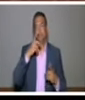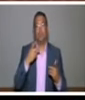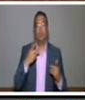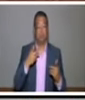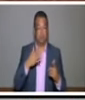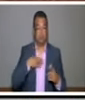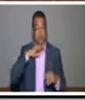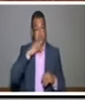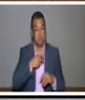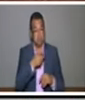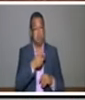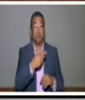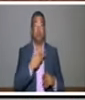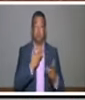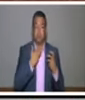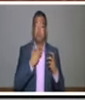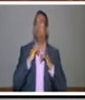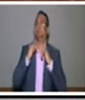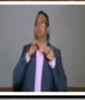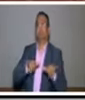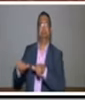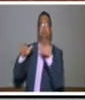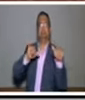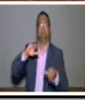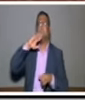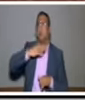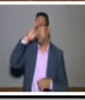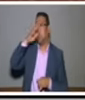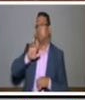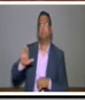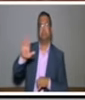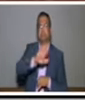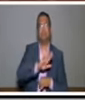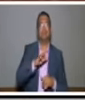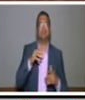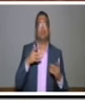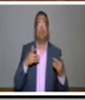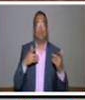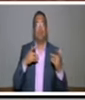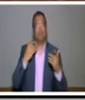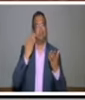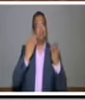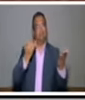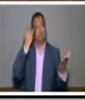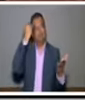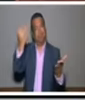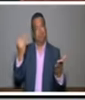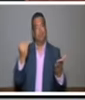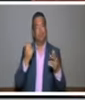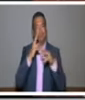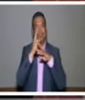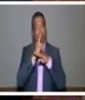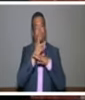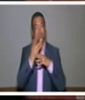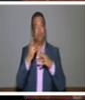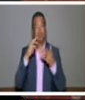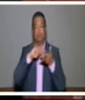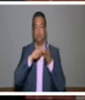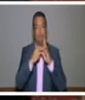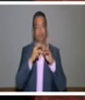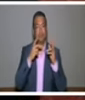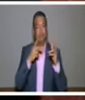hija. Yo quiero que no tengamos que pensar en si hay dinero en el bolsillo o no para el desarrollo óptimo. Por eso te propongo un cambio utilizando el empleador